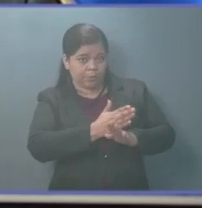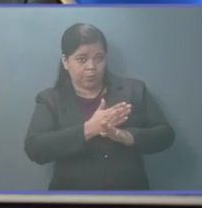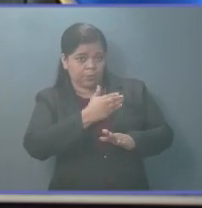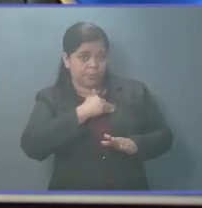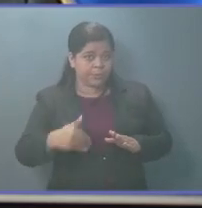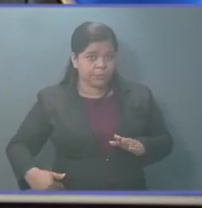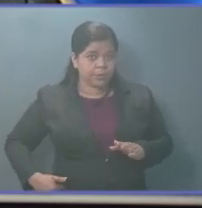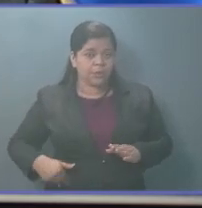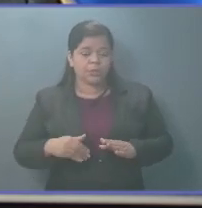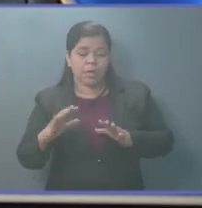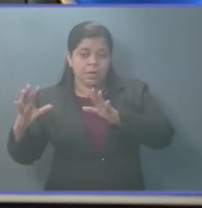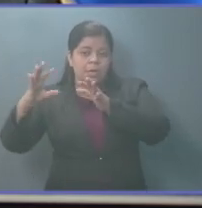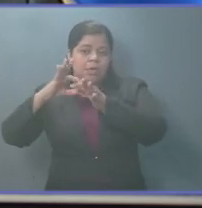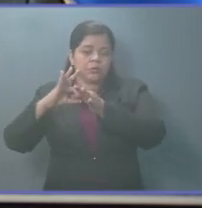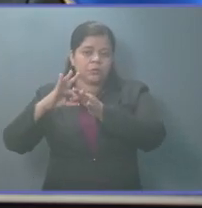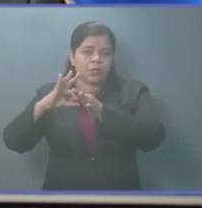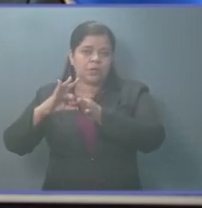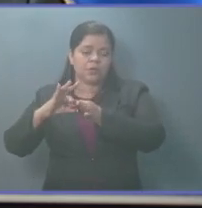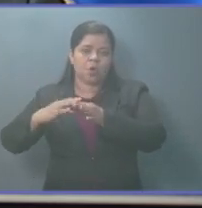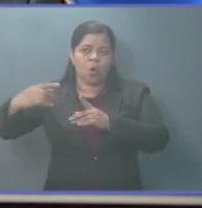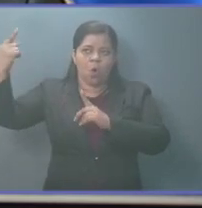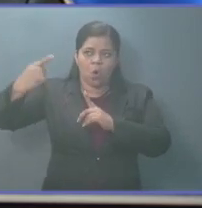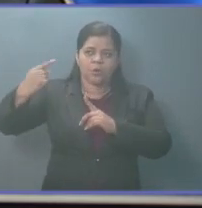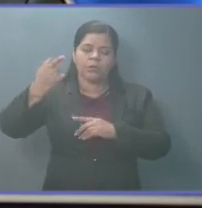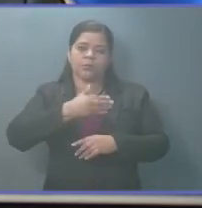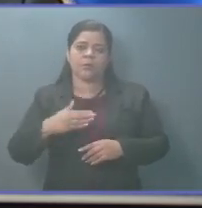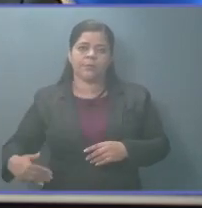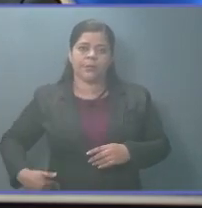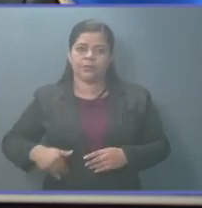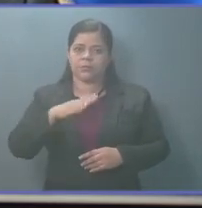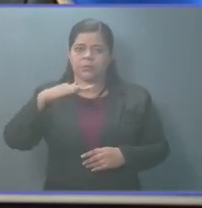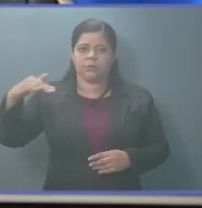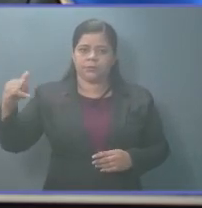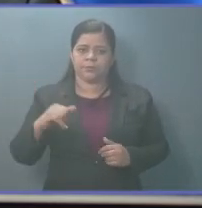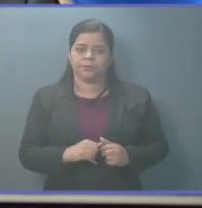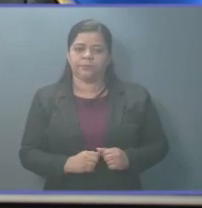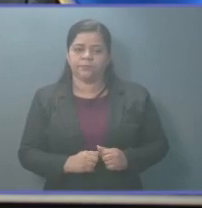depende directamente de las órdenes del presidente de la República.